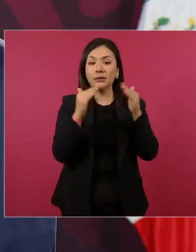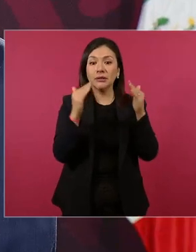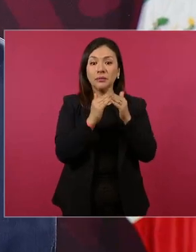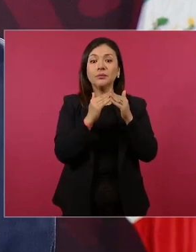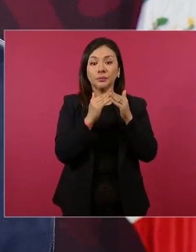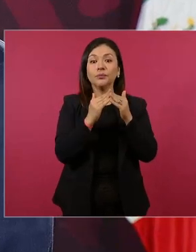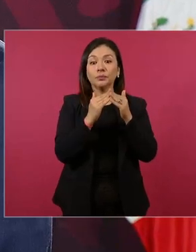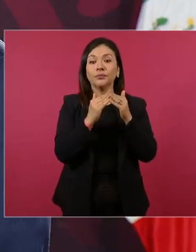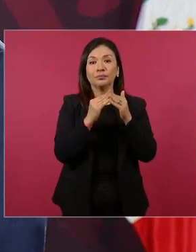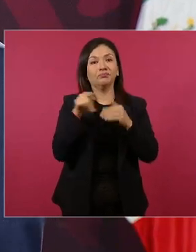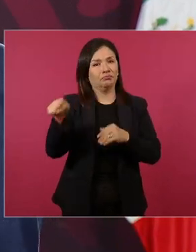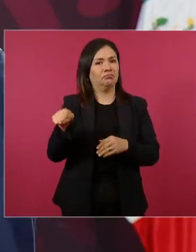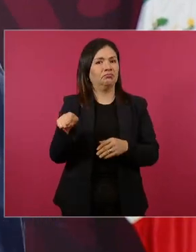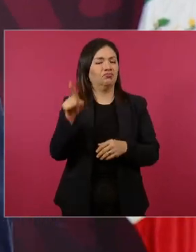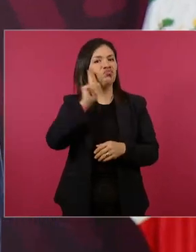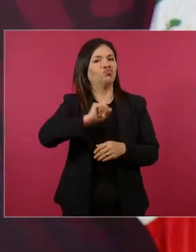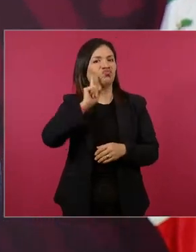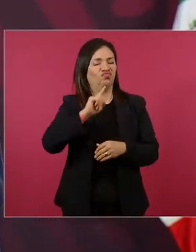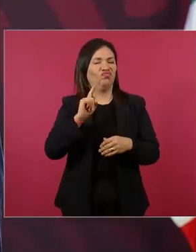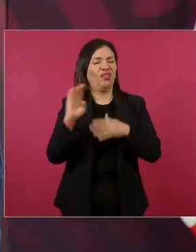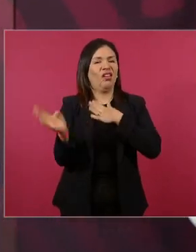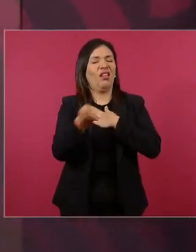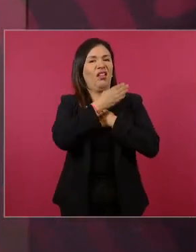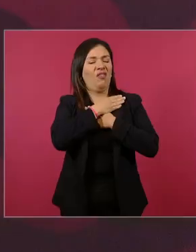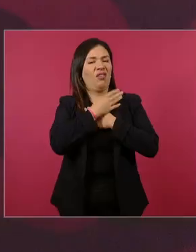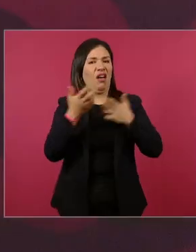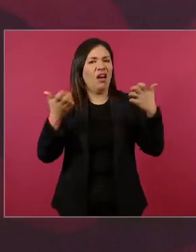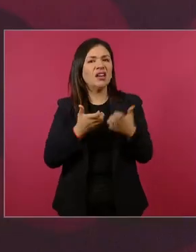como lo ha venido diciendo,